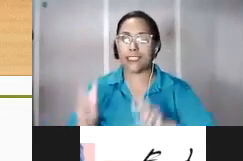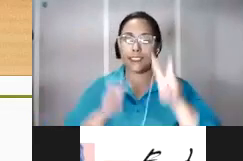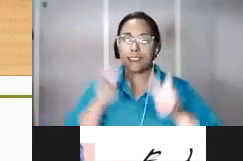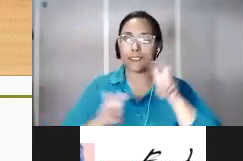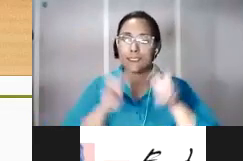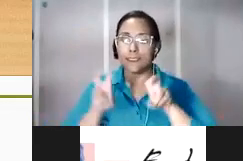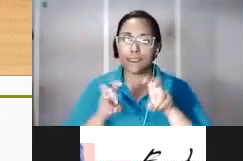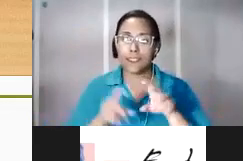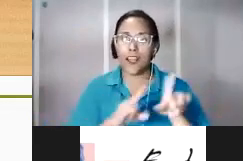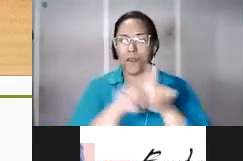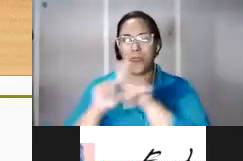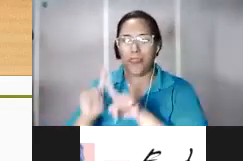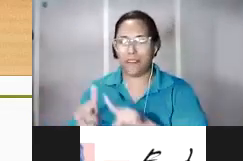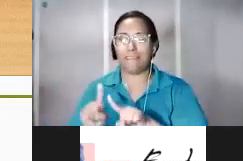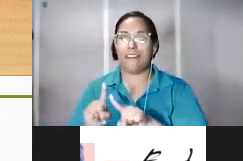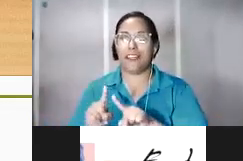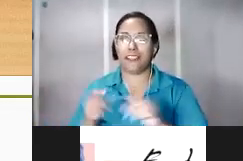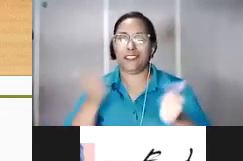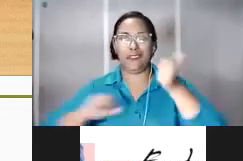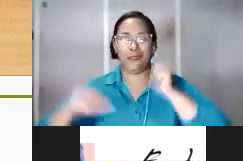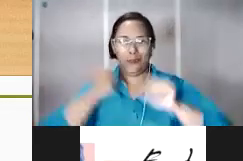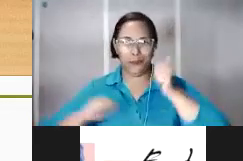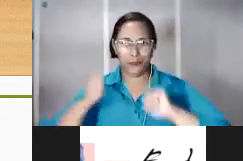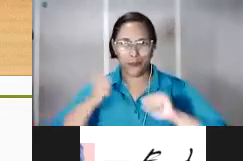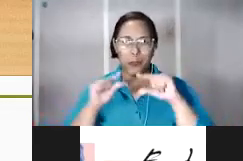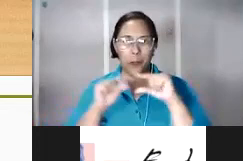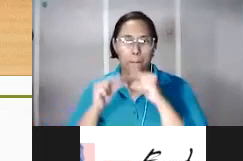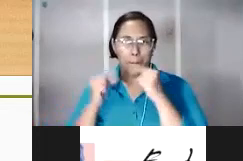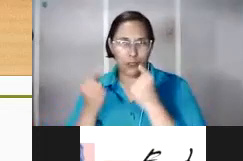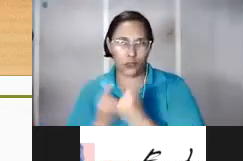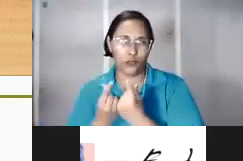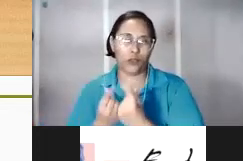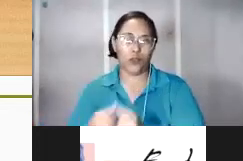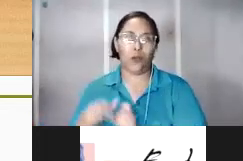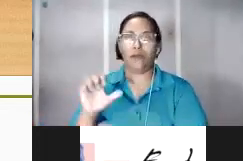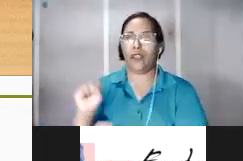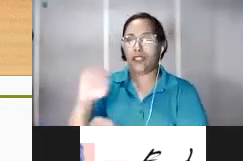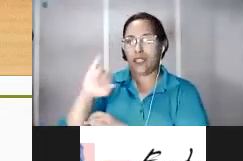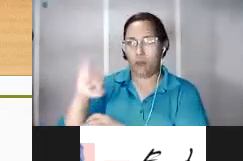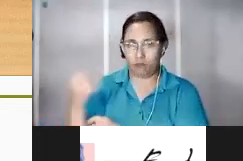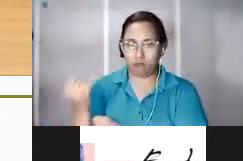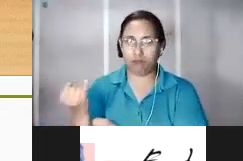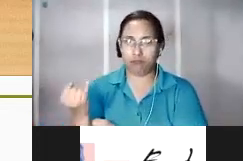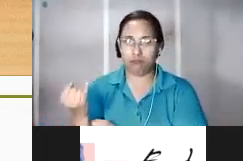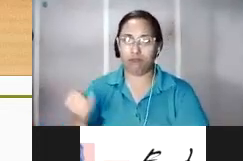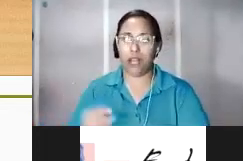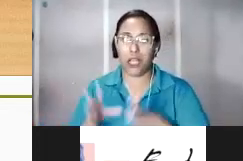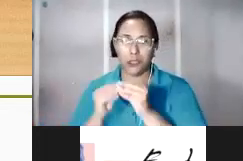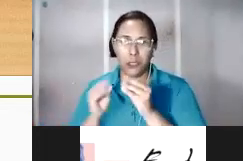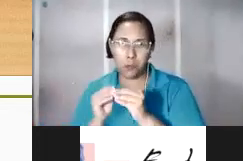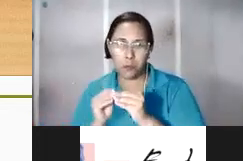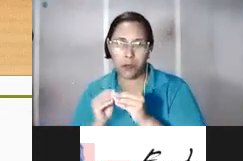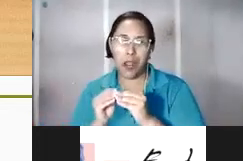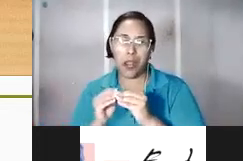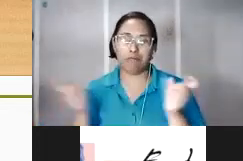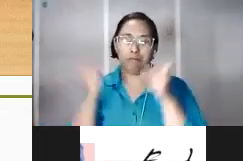funciones indispensables para el grupo hegemónico sanjuanero. Para la